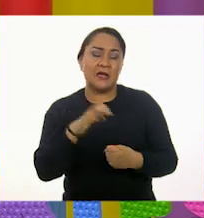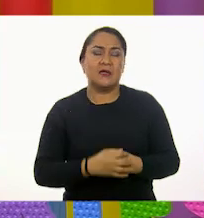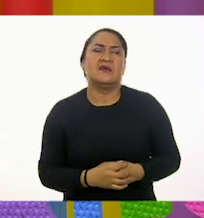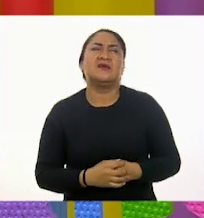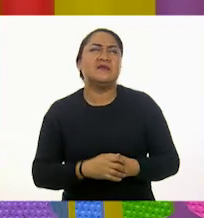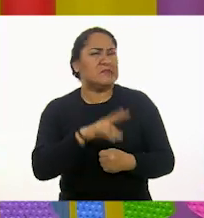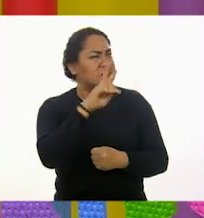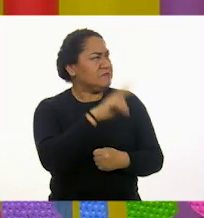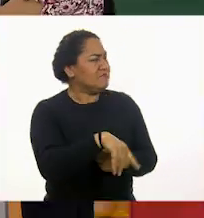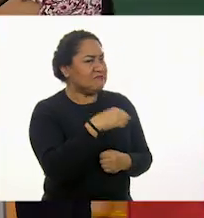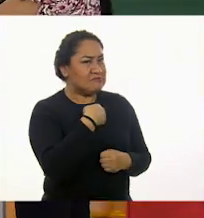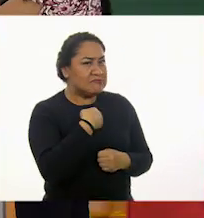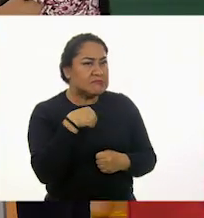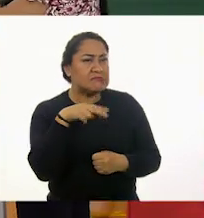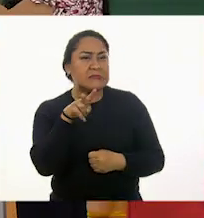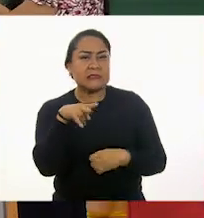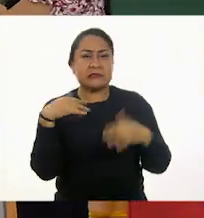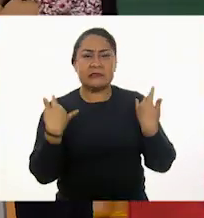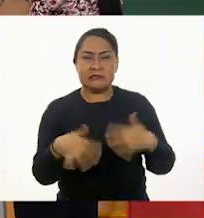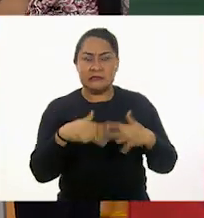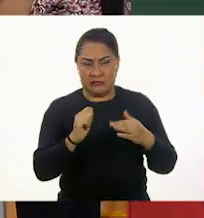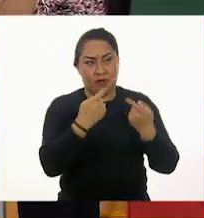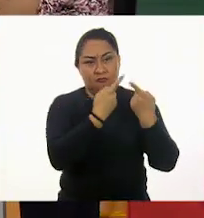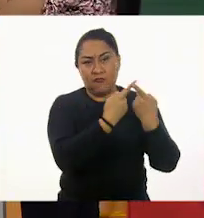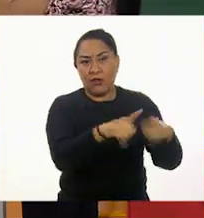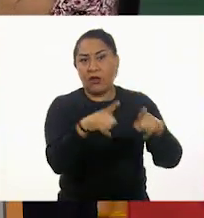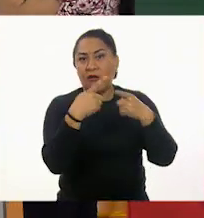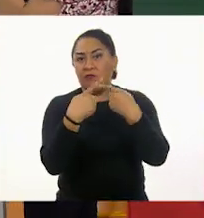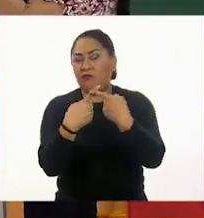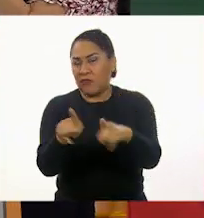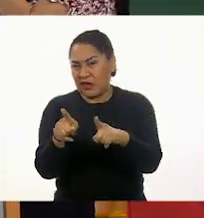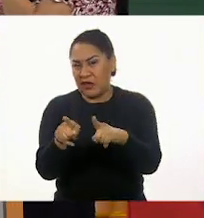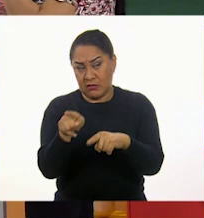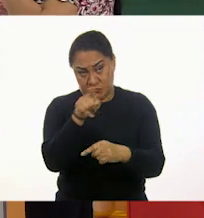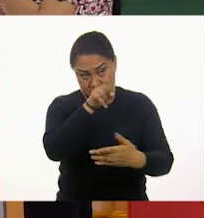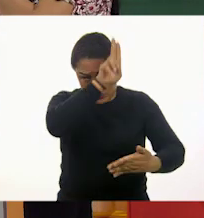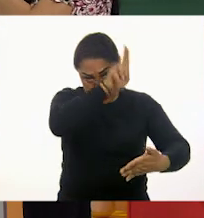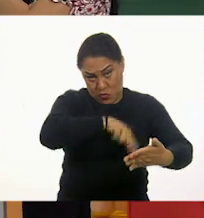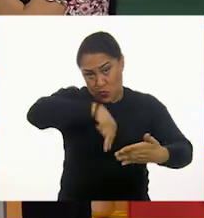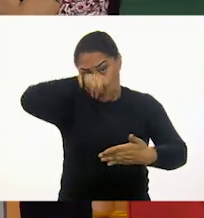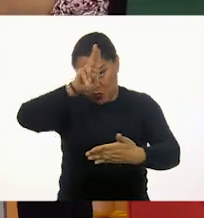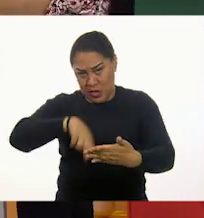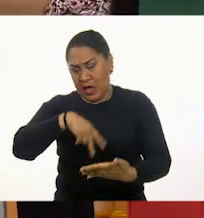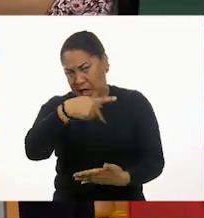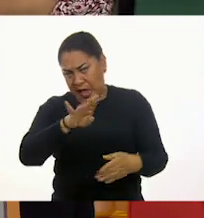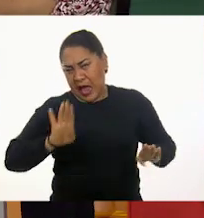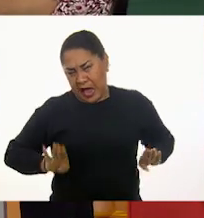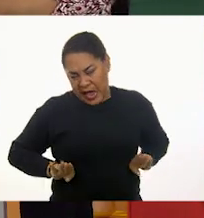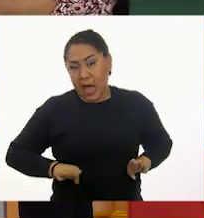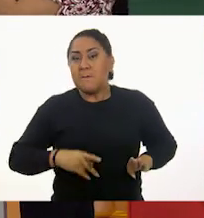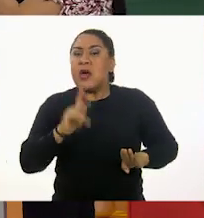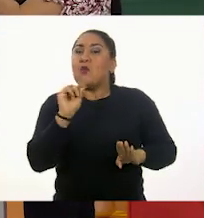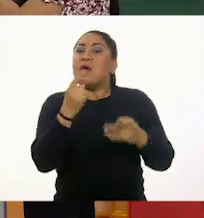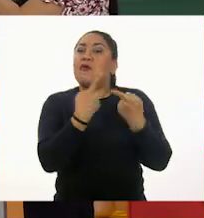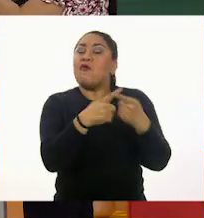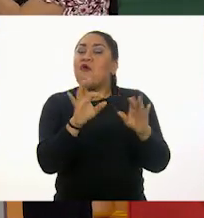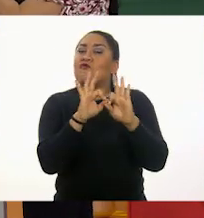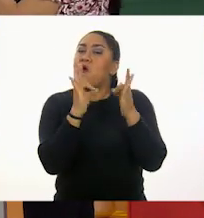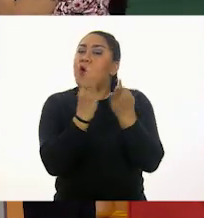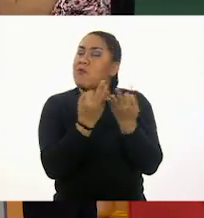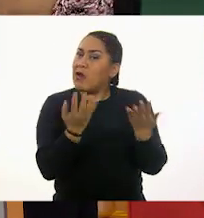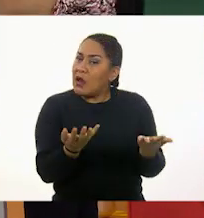mucho la atención, maestro, que son Sí. obras muy diferentes. Sí, Aunque las todos tres. son murales, son muy distintos sus Sí,